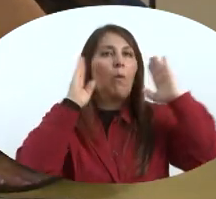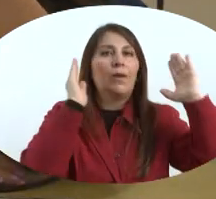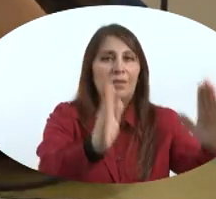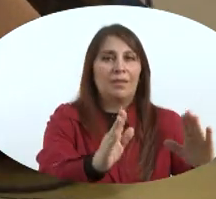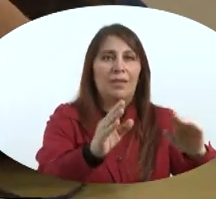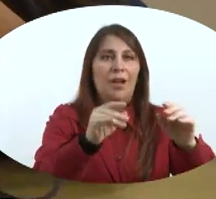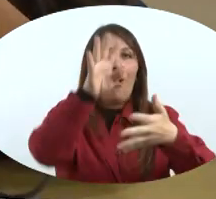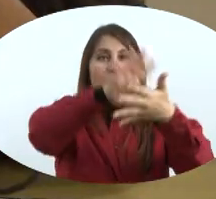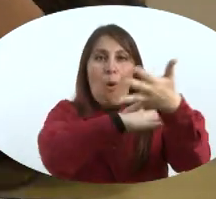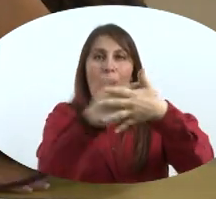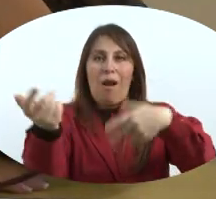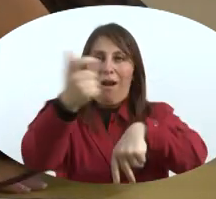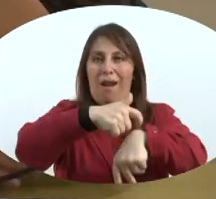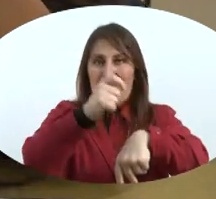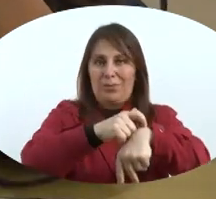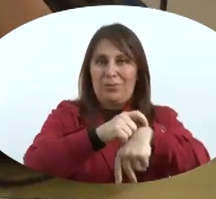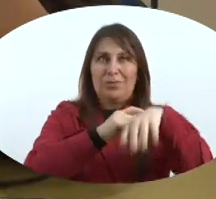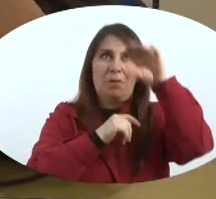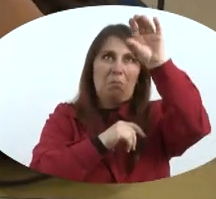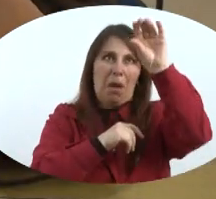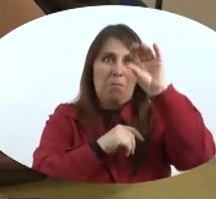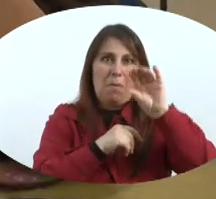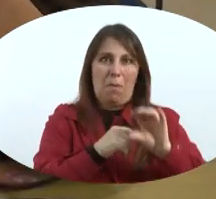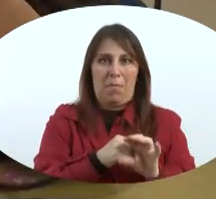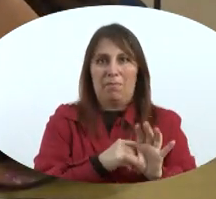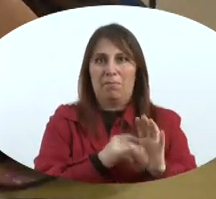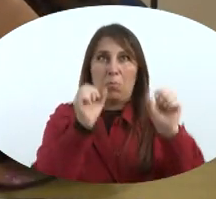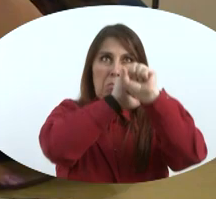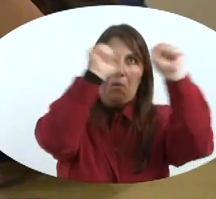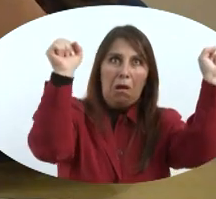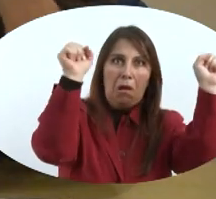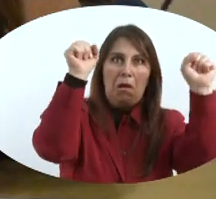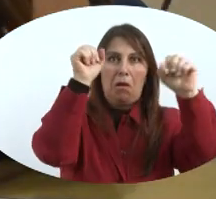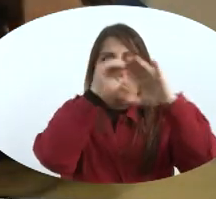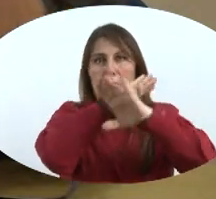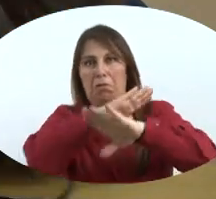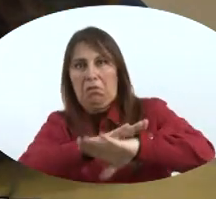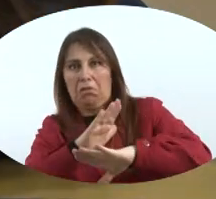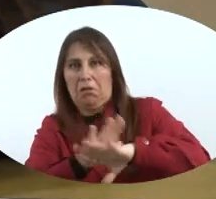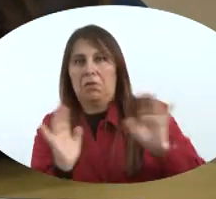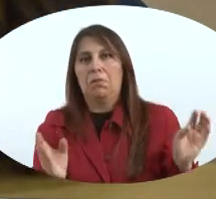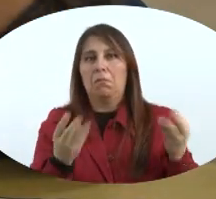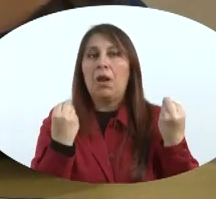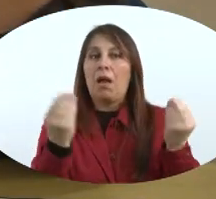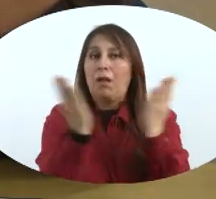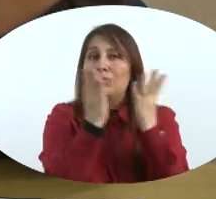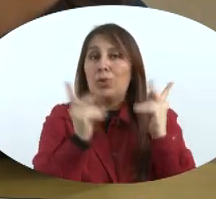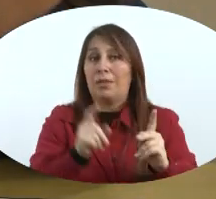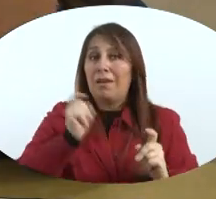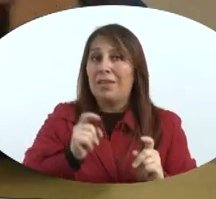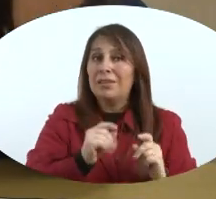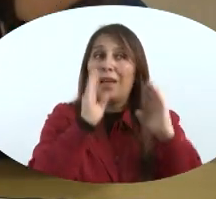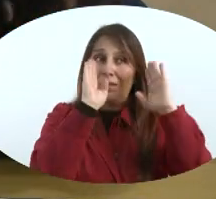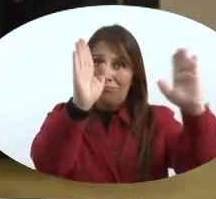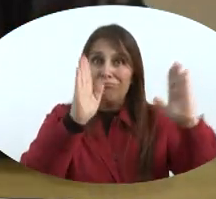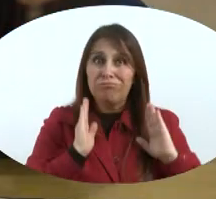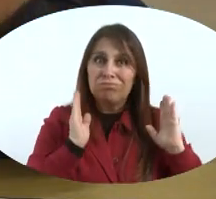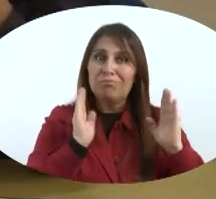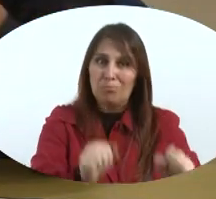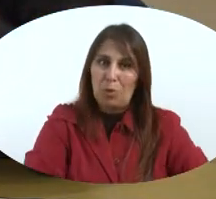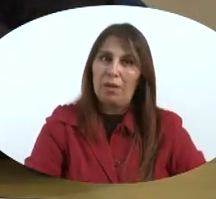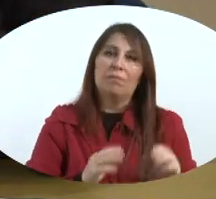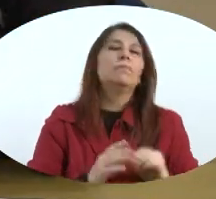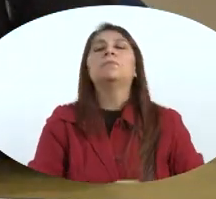académicos pues vamos a estar ahí en esa franja tenés unas casas estudiantiles pero digamos que ya para